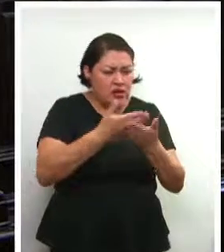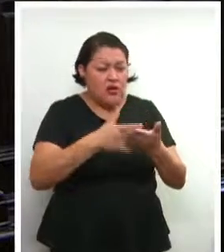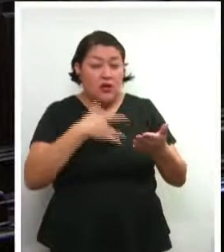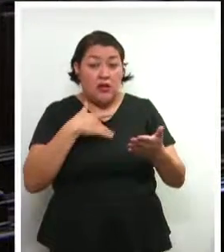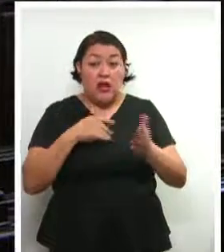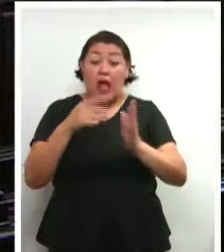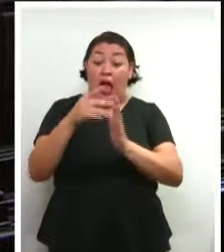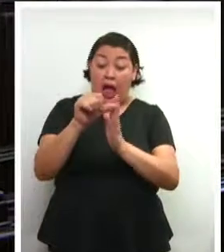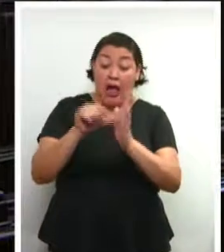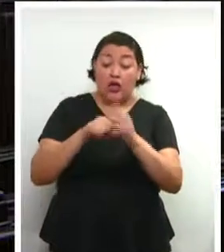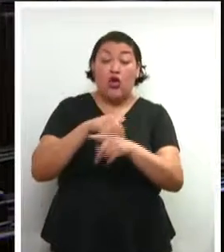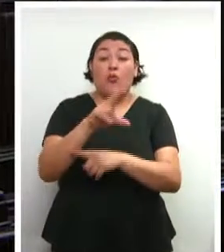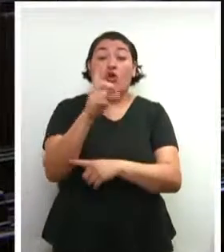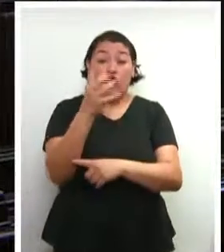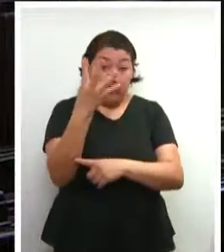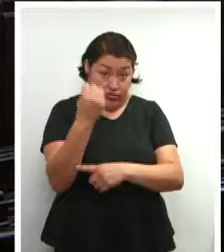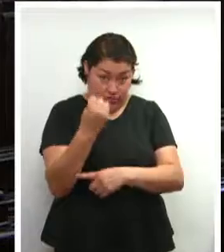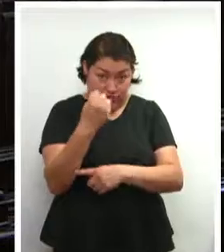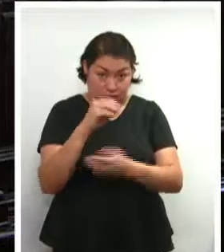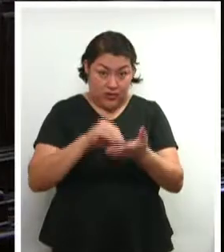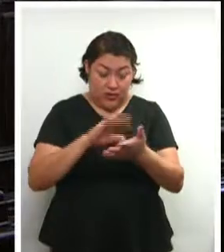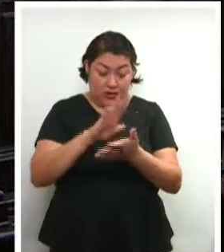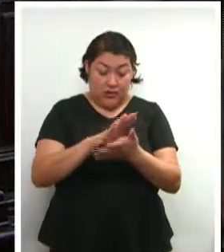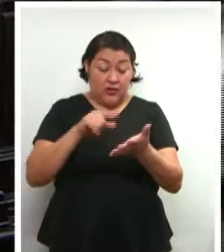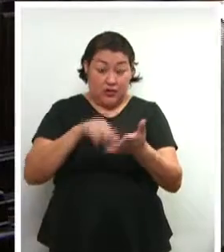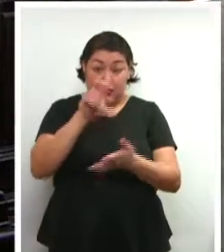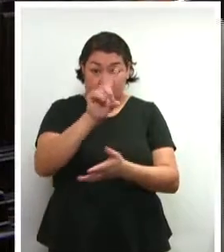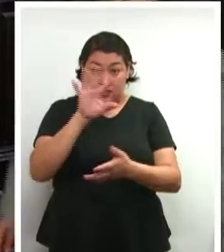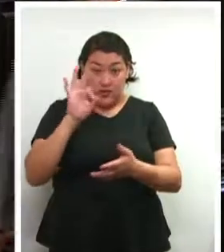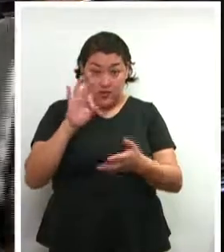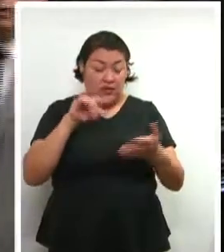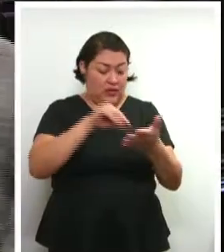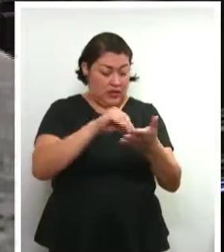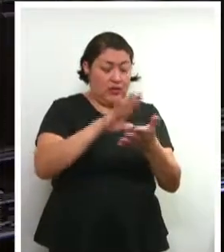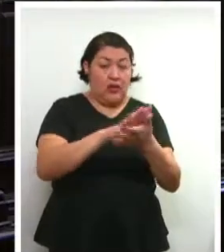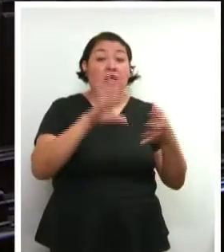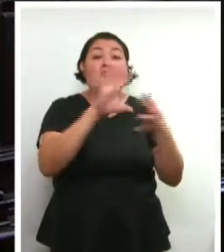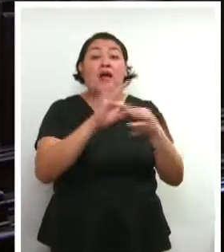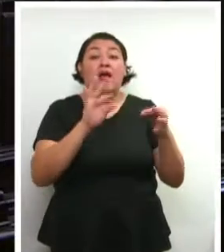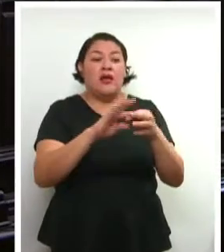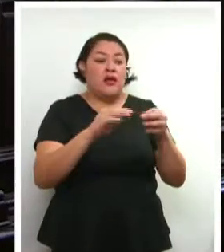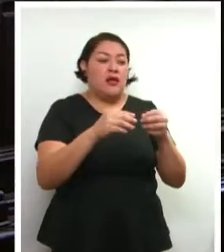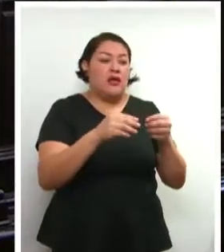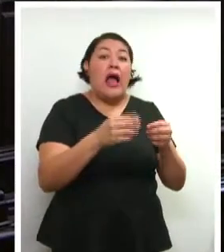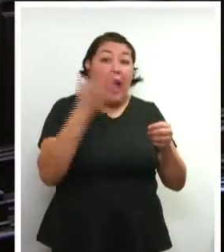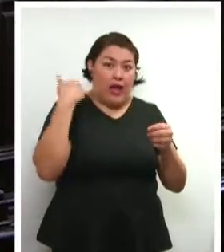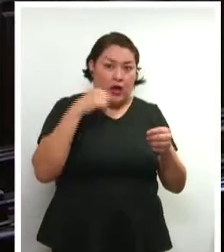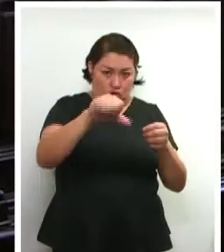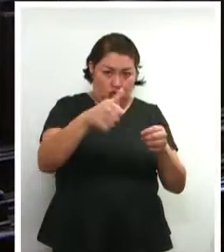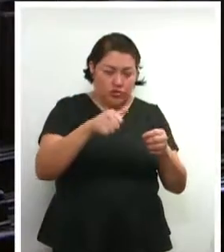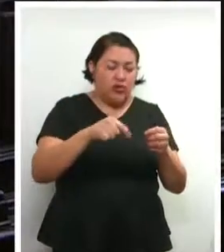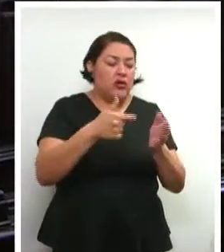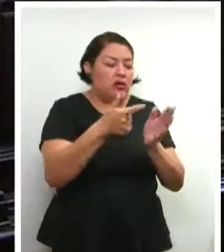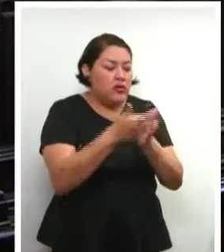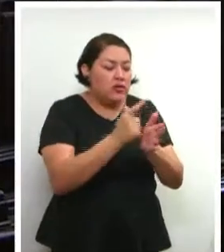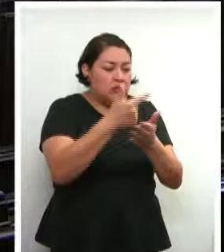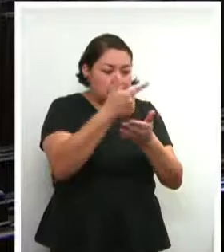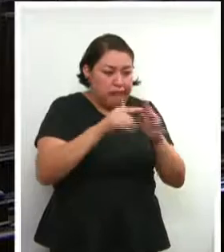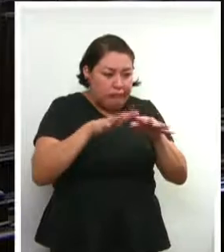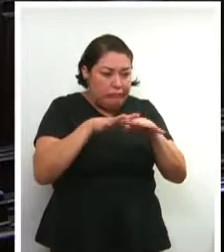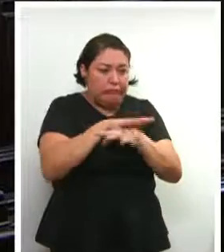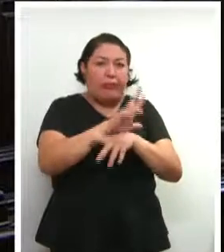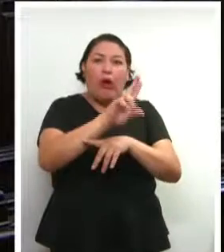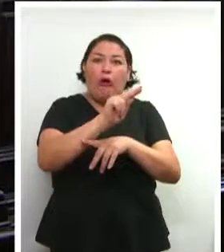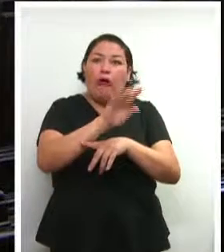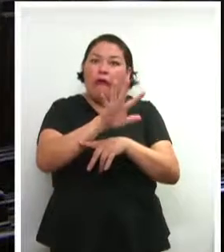artículo 39 de la Ley Orgánica de la Administración Pública del Distrito Federal nos lleva a 85 disposiciones. Hoy